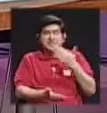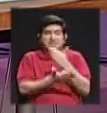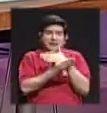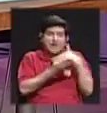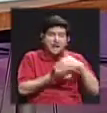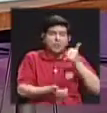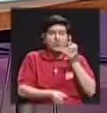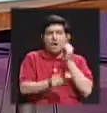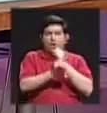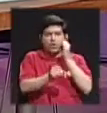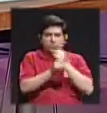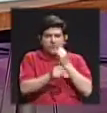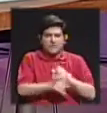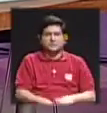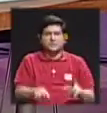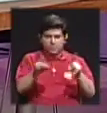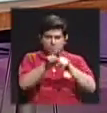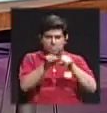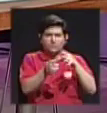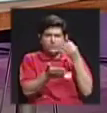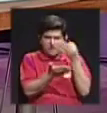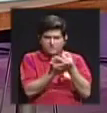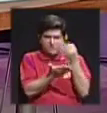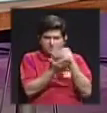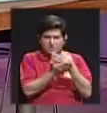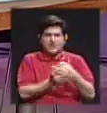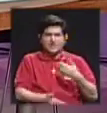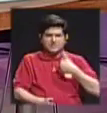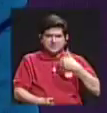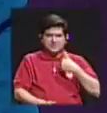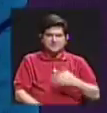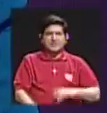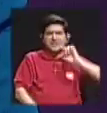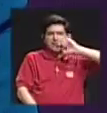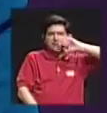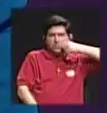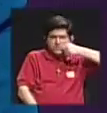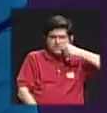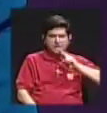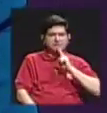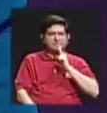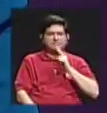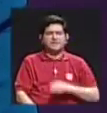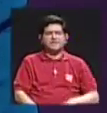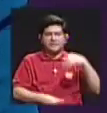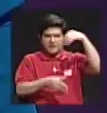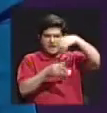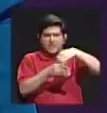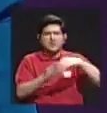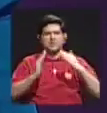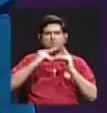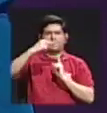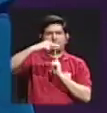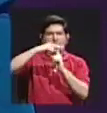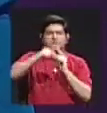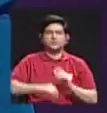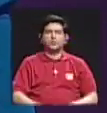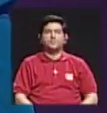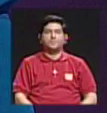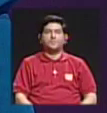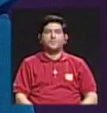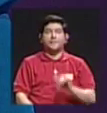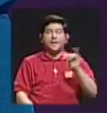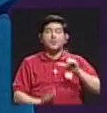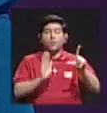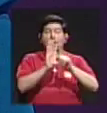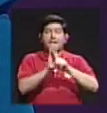alguna otra institución fiduciaria que, donde esté realmente a nivel de secreto la verdadera inversión de la iglesia. Además existe